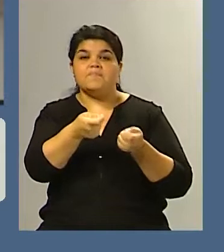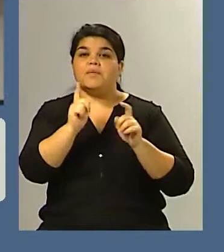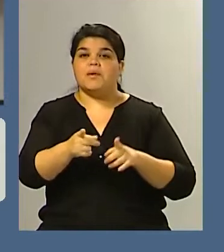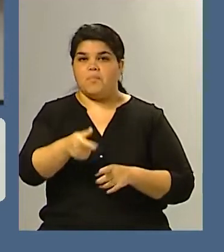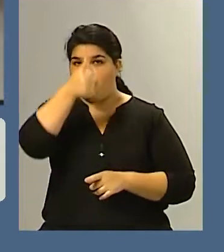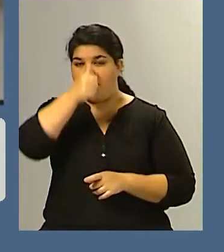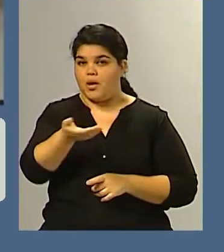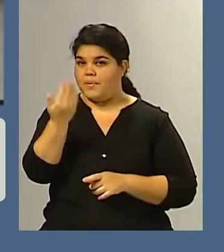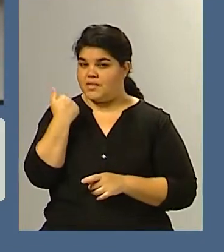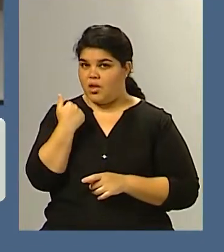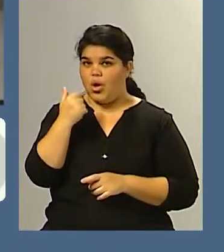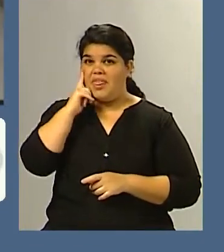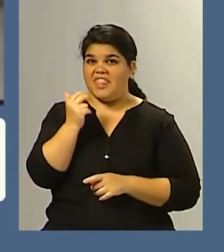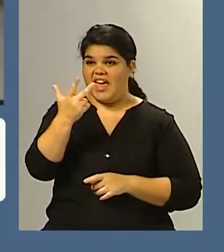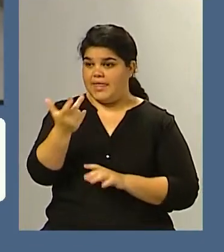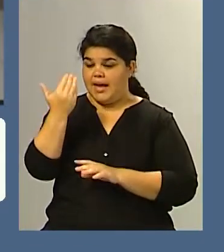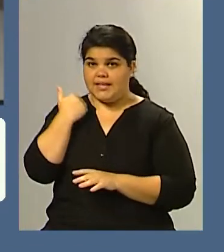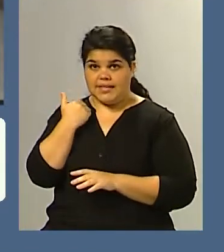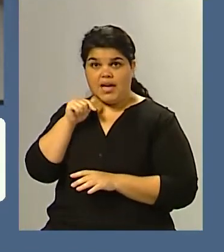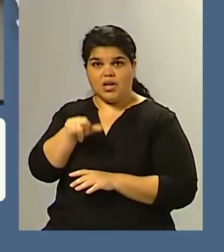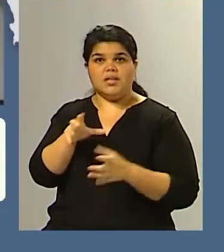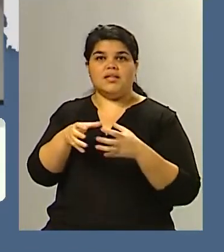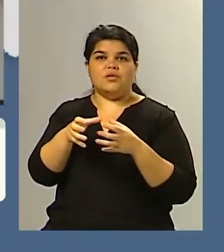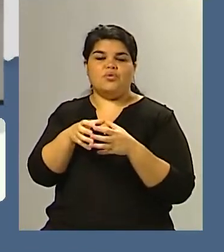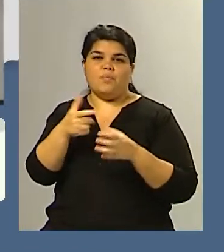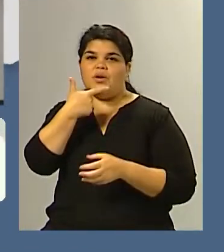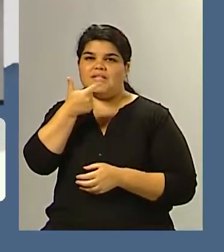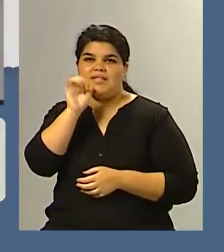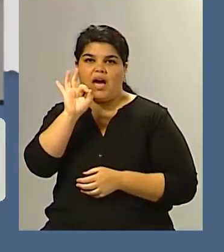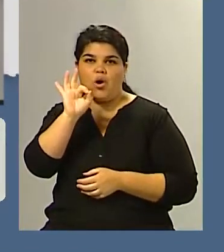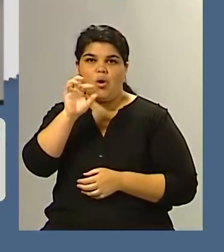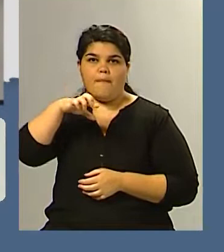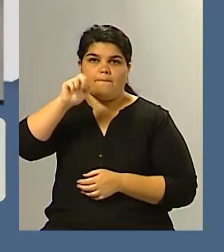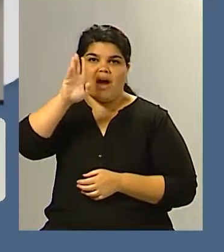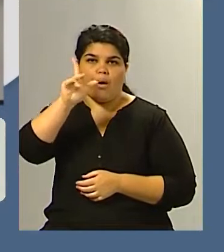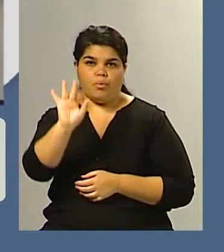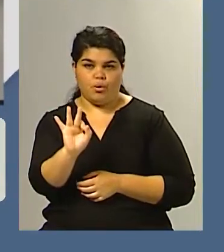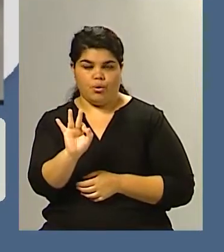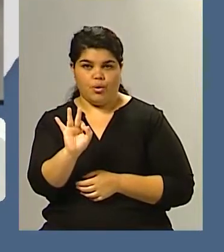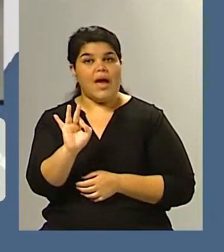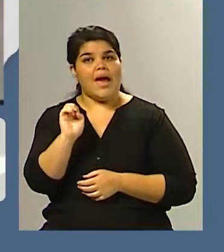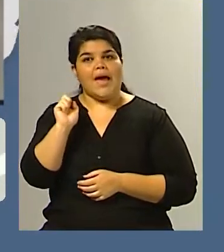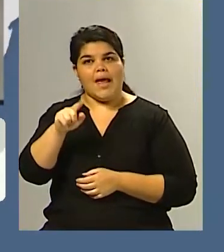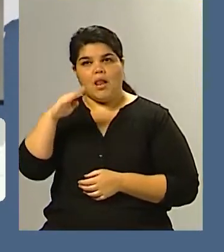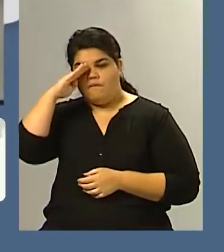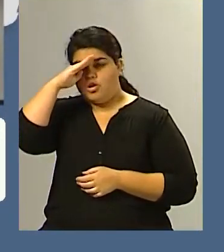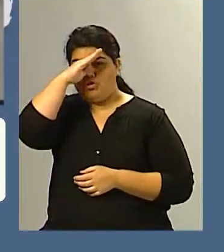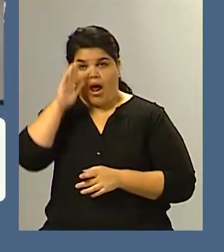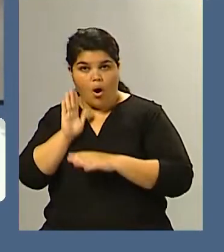y no es del partido de Lula, sino justamente ganó quien era apoyado por Bolsonaro y